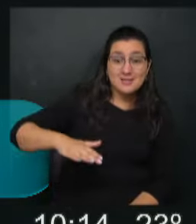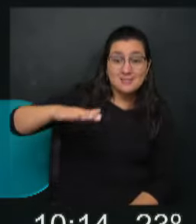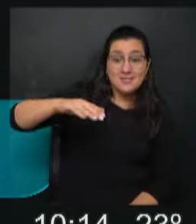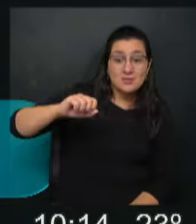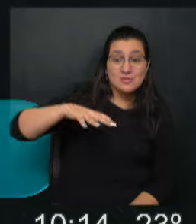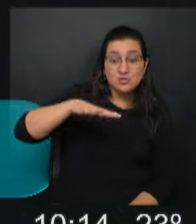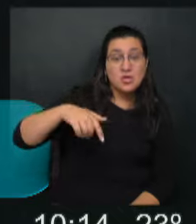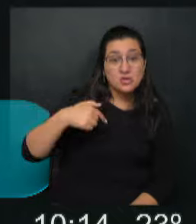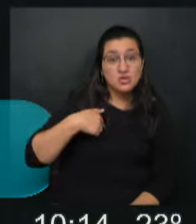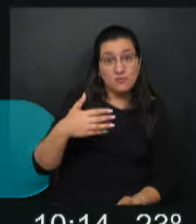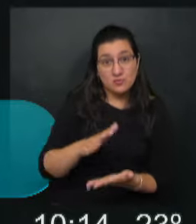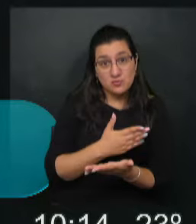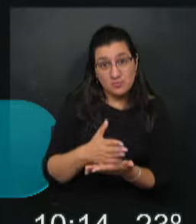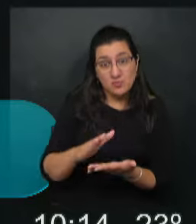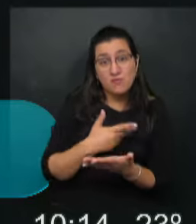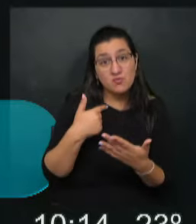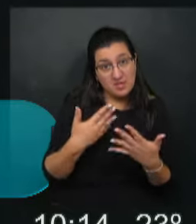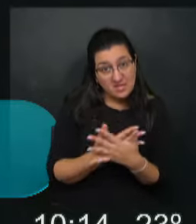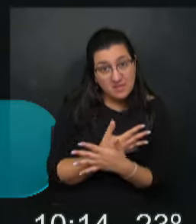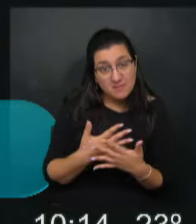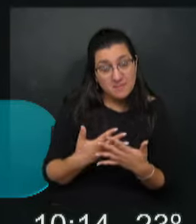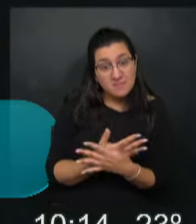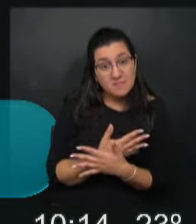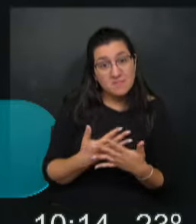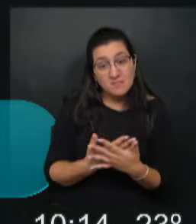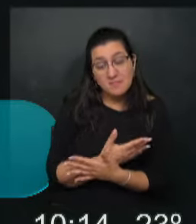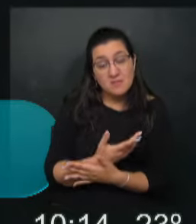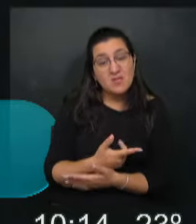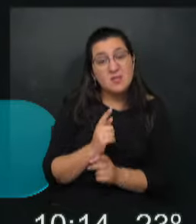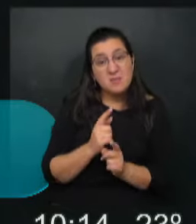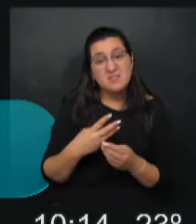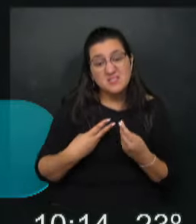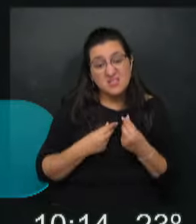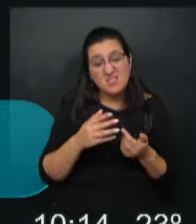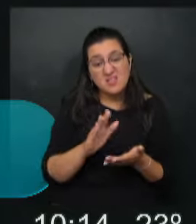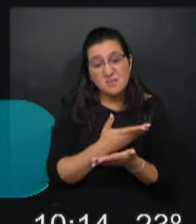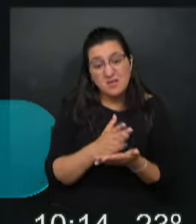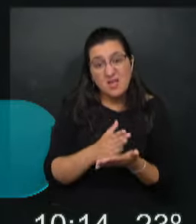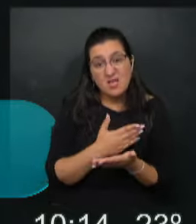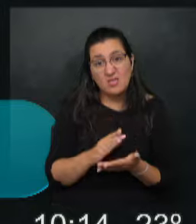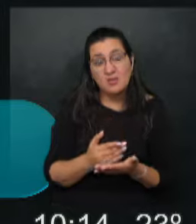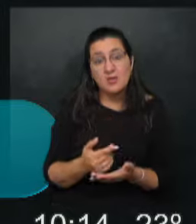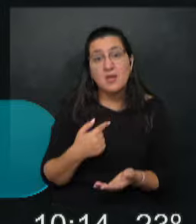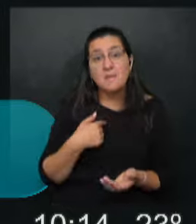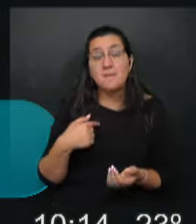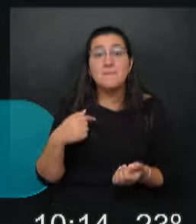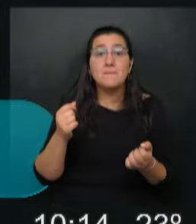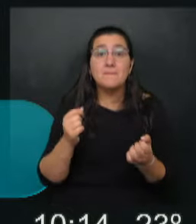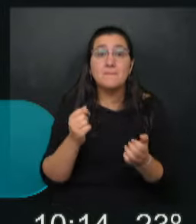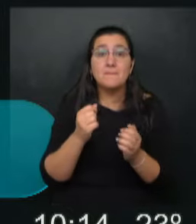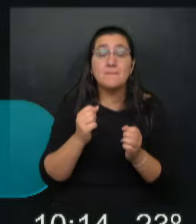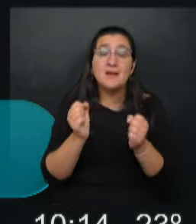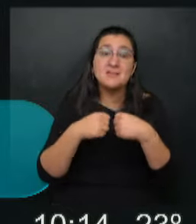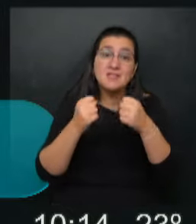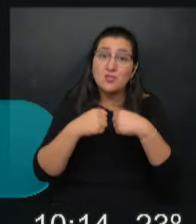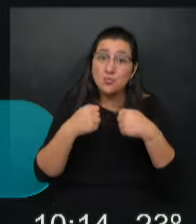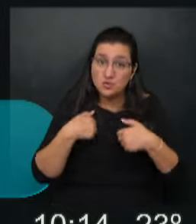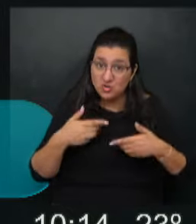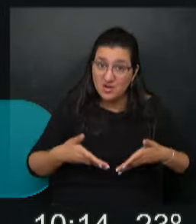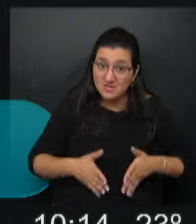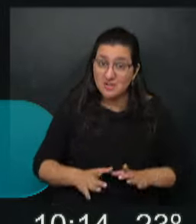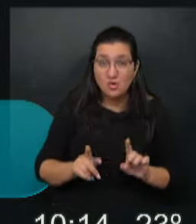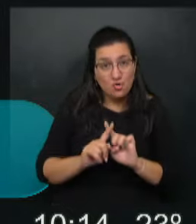fui discriminada, donde sufrí un montón, donde me pasaron un montón de cosas. En mi paisandú natal, que tengo un cariño enorme,